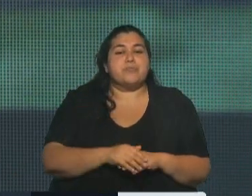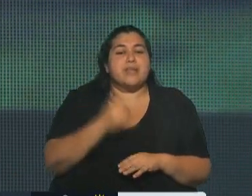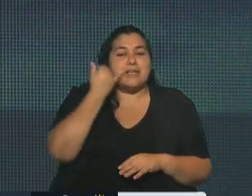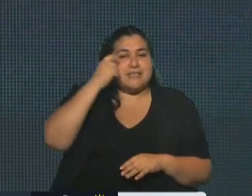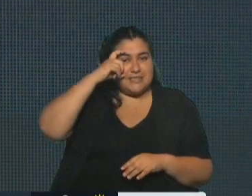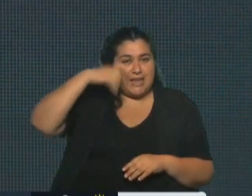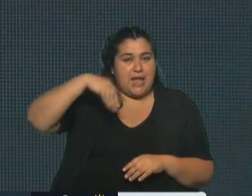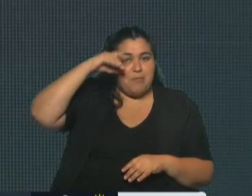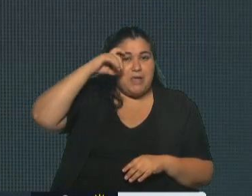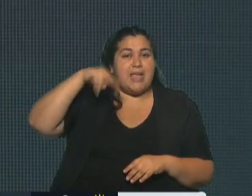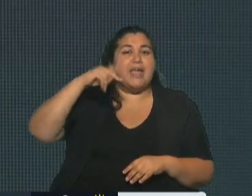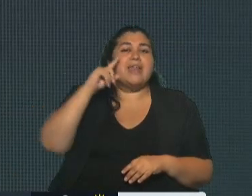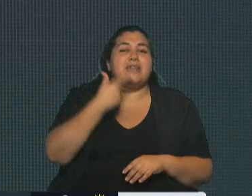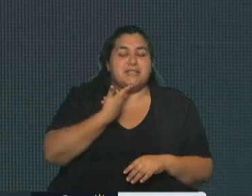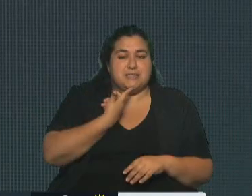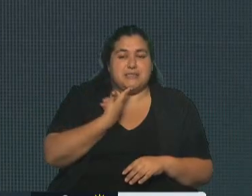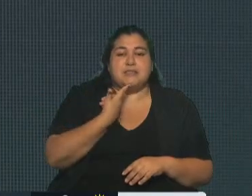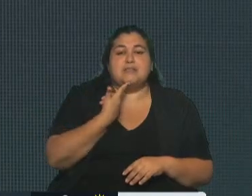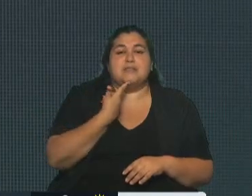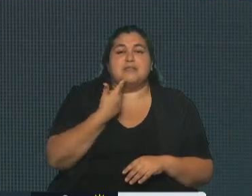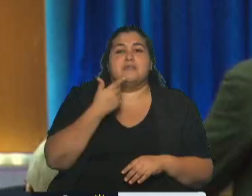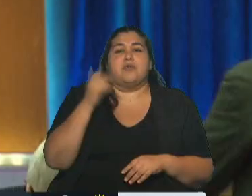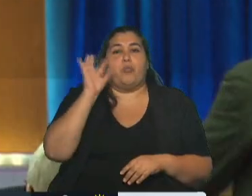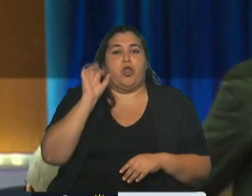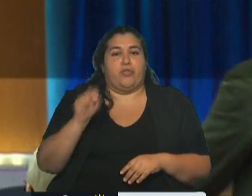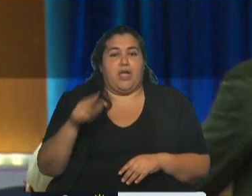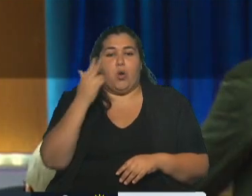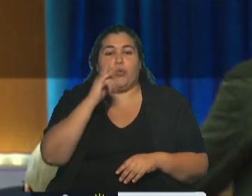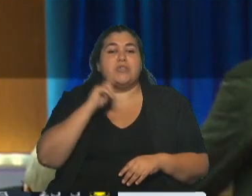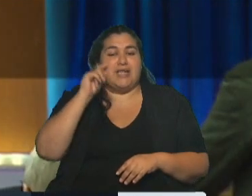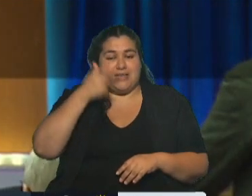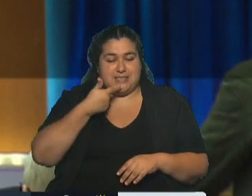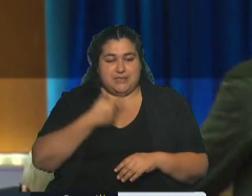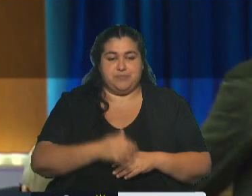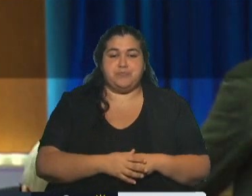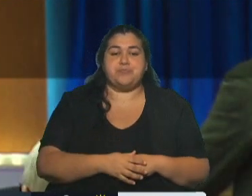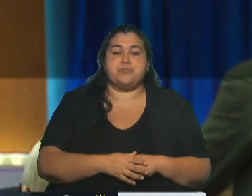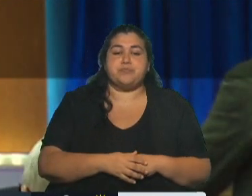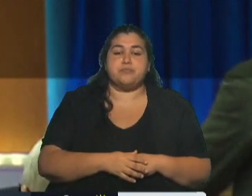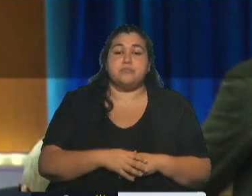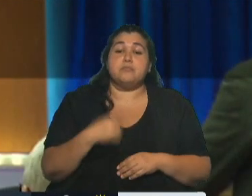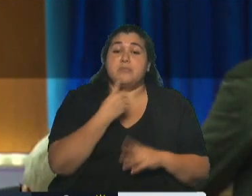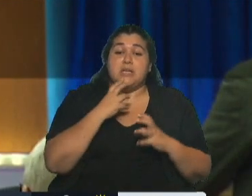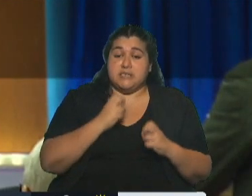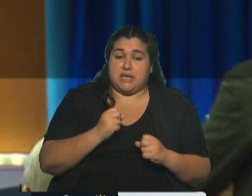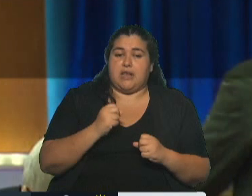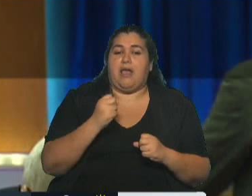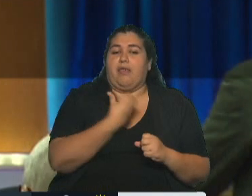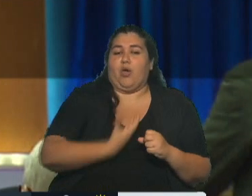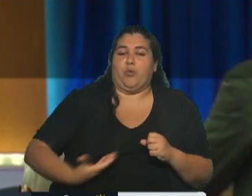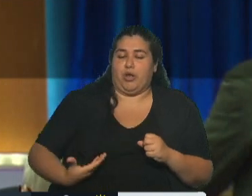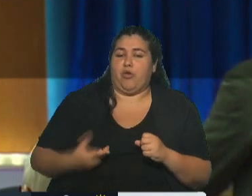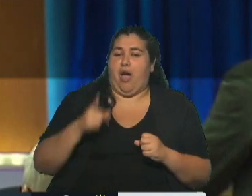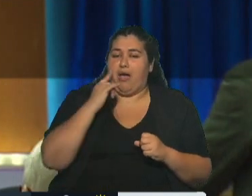yemení, desde la mirada de los hutíes. Earlier today, the Secretary of State announced the designation of the Houthis as a